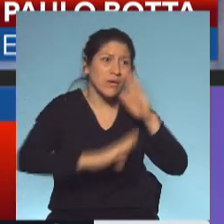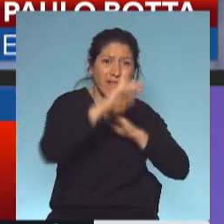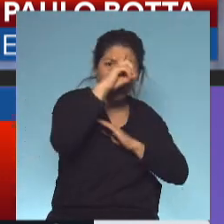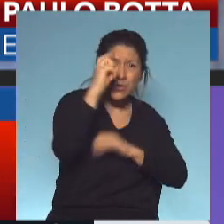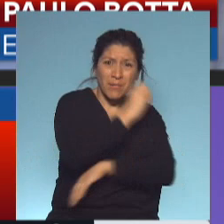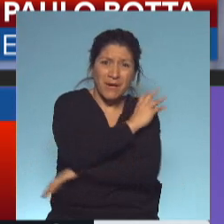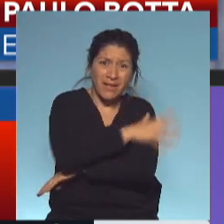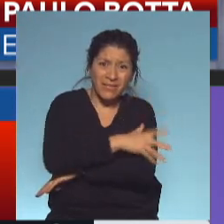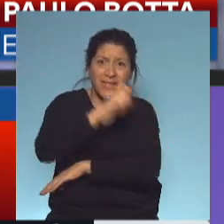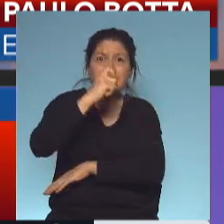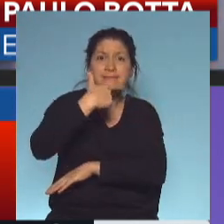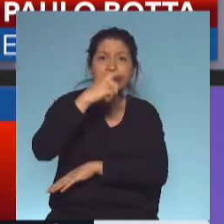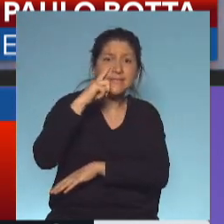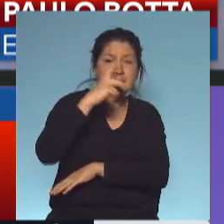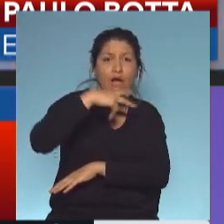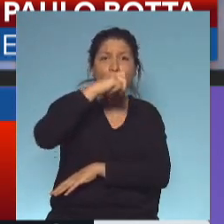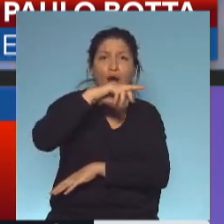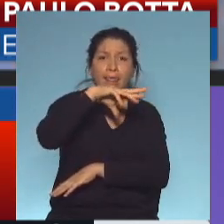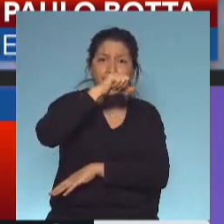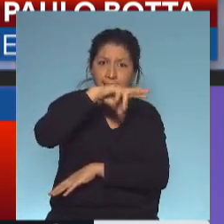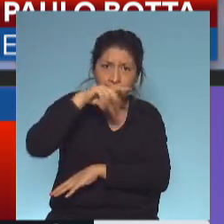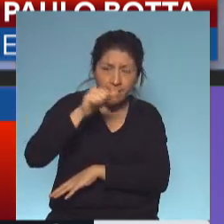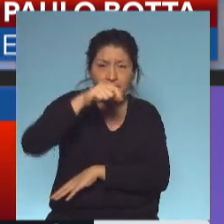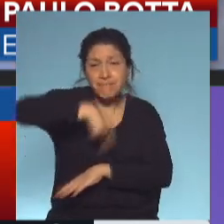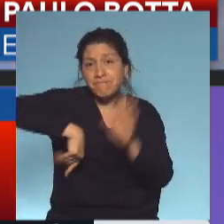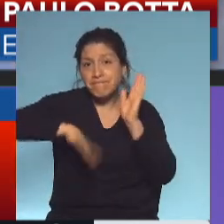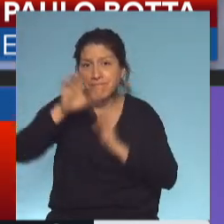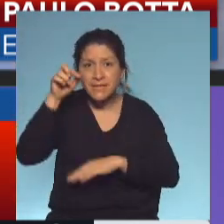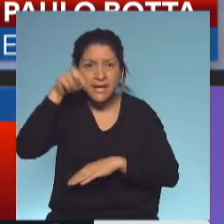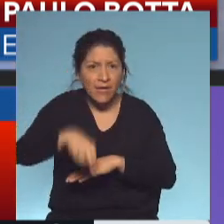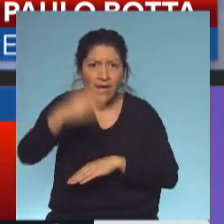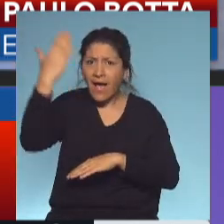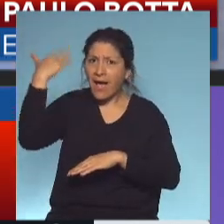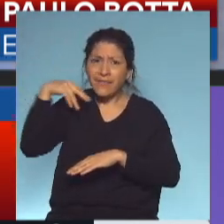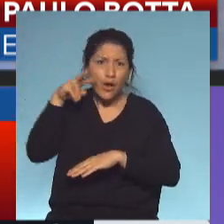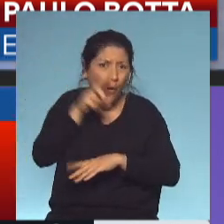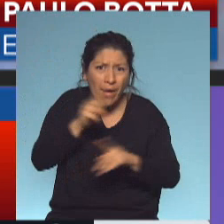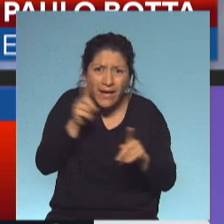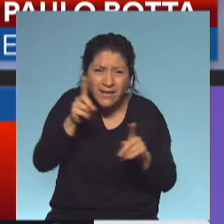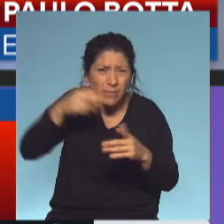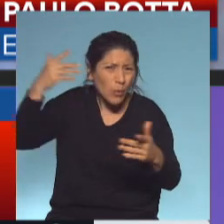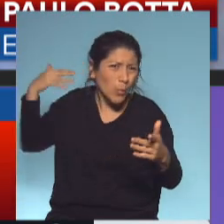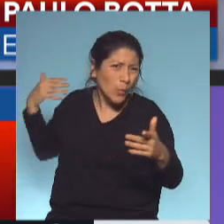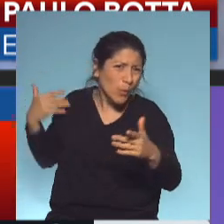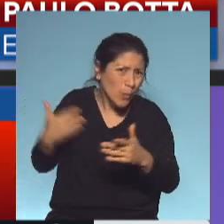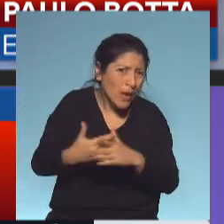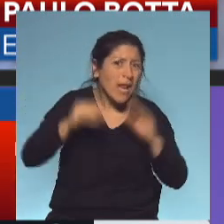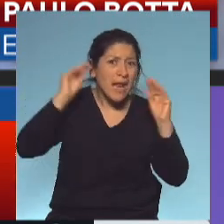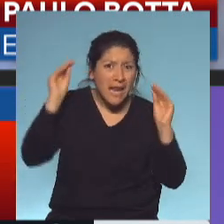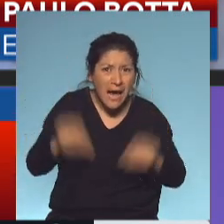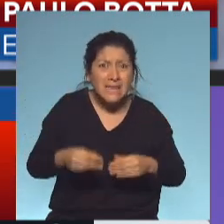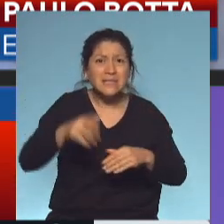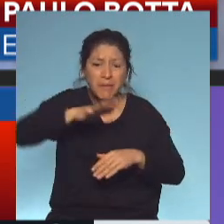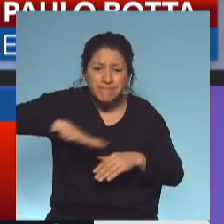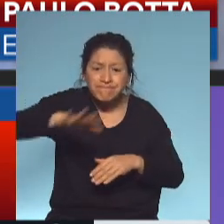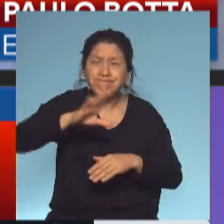en Cisjordania. Y por si eso fuera poco, tenemos ahora algo que no veíamos hacía muchísimo tiempo, lamentablemente, en el Estado de